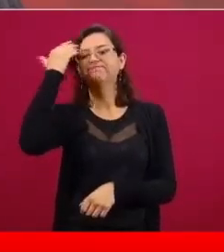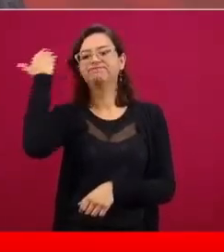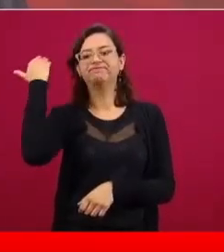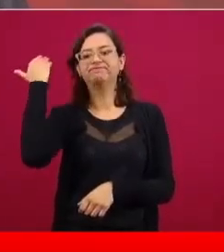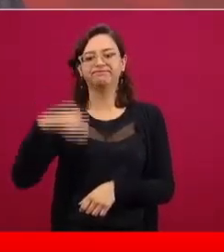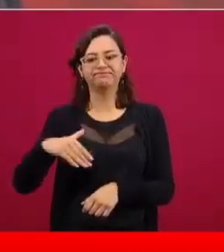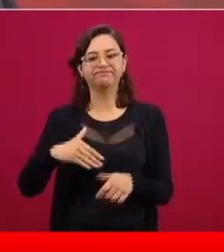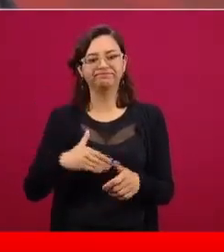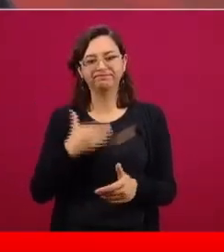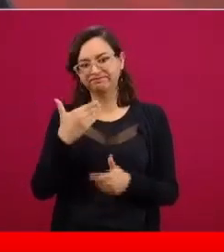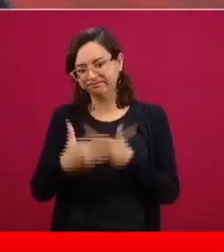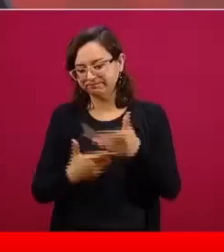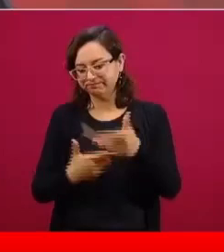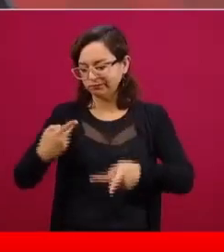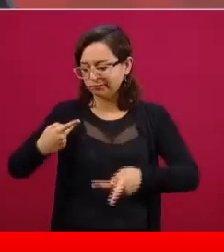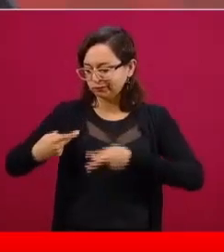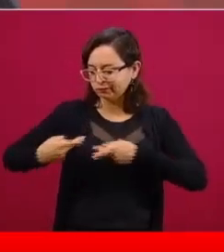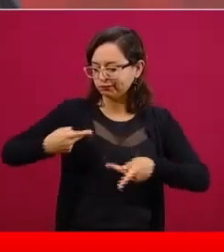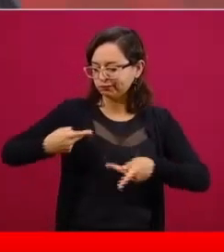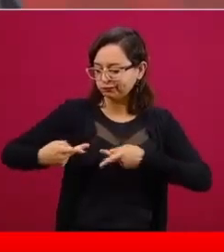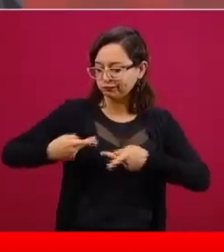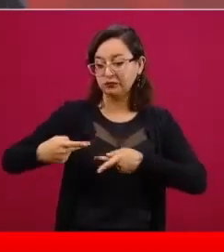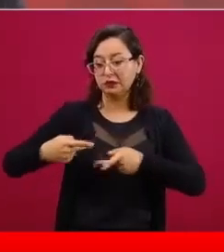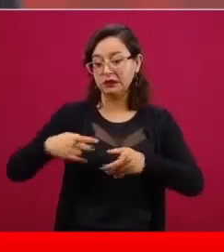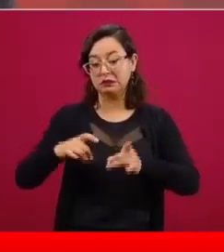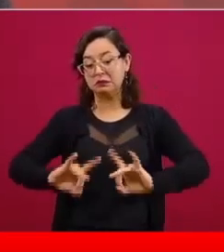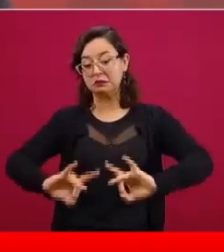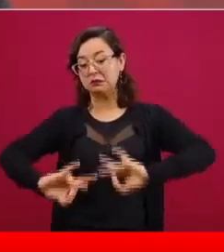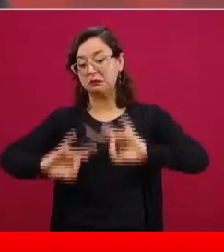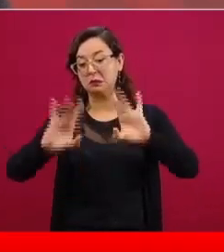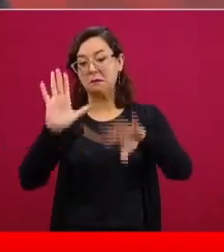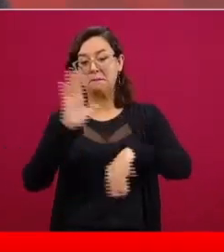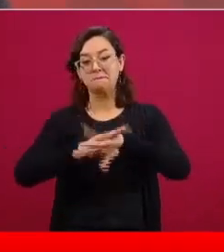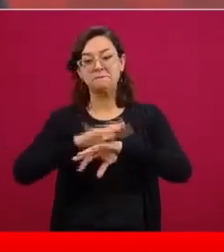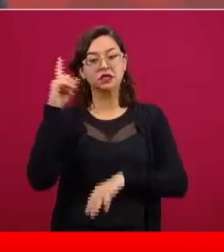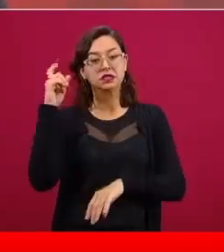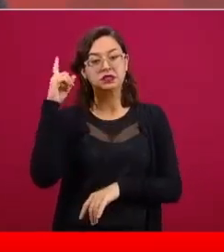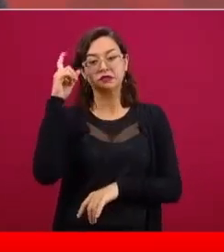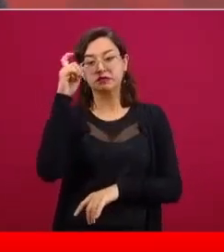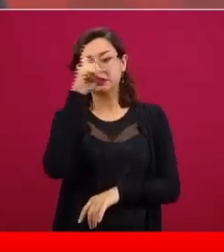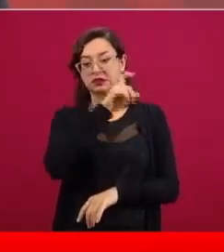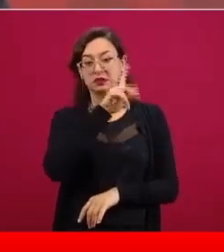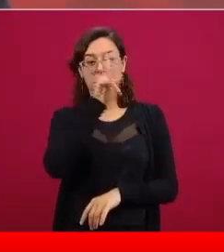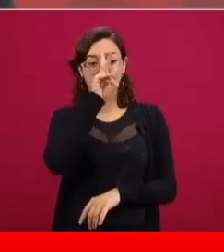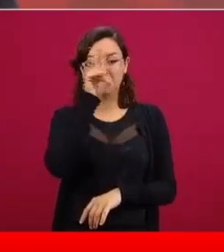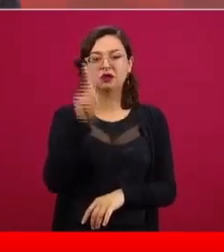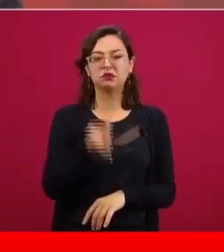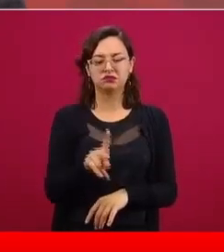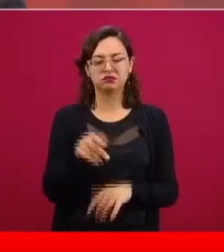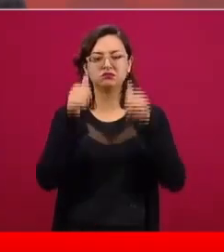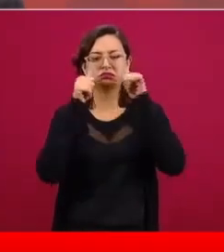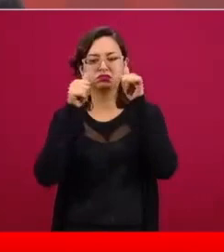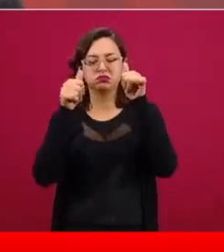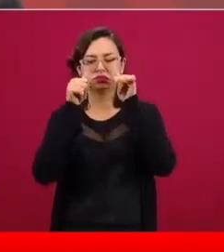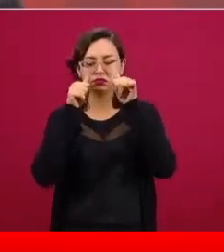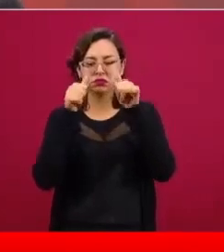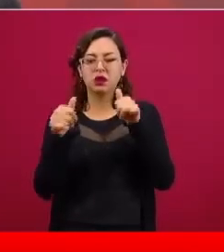preparados para enfrentar el momento más difícil. Tenemos las